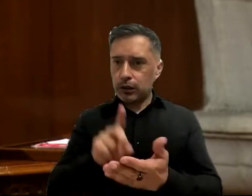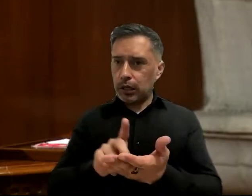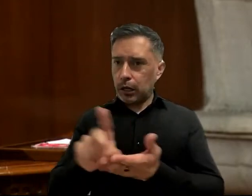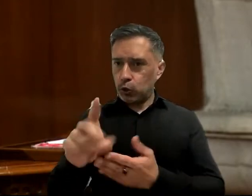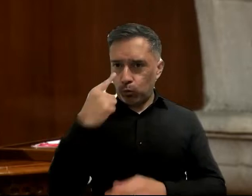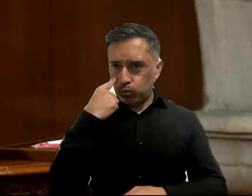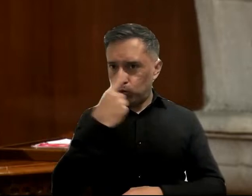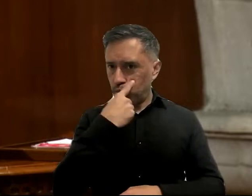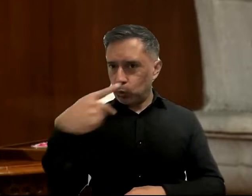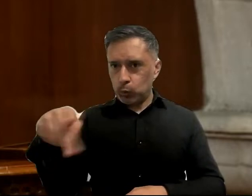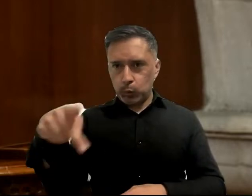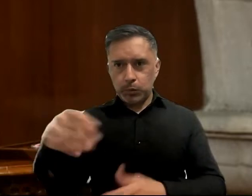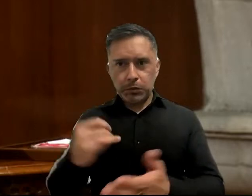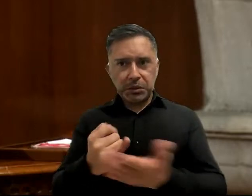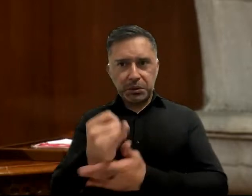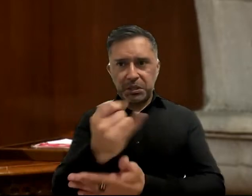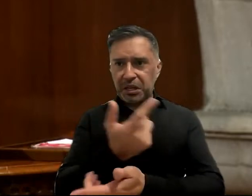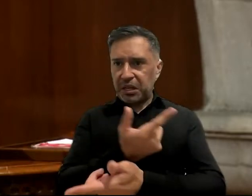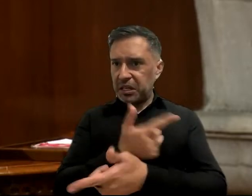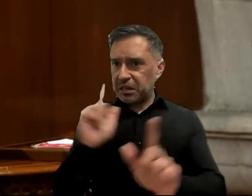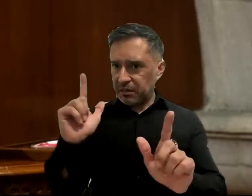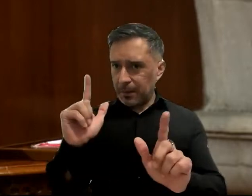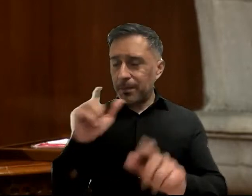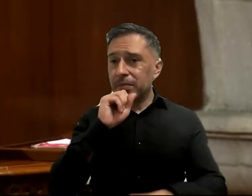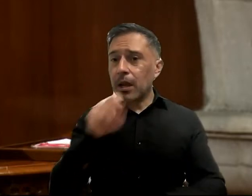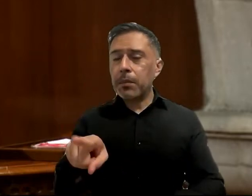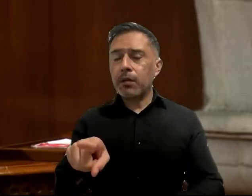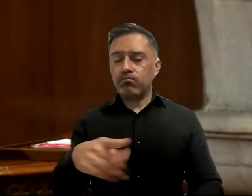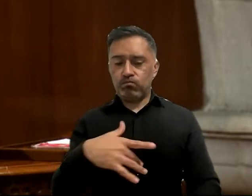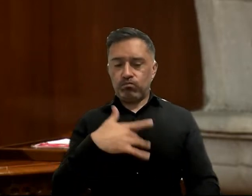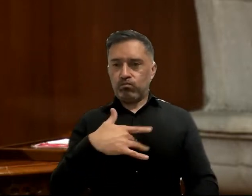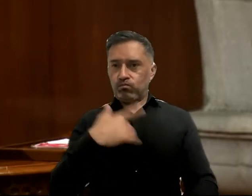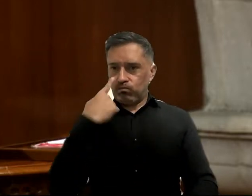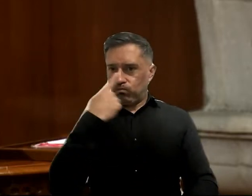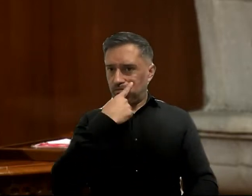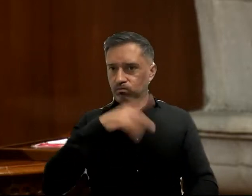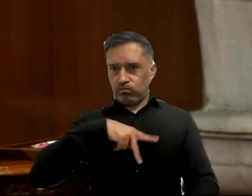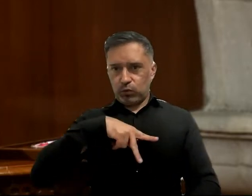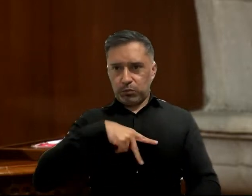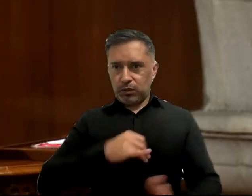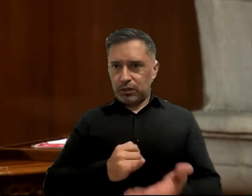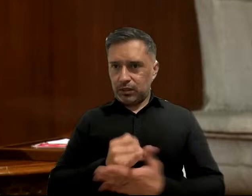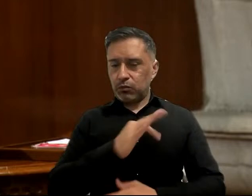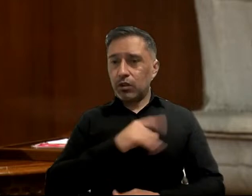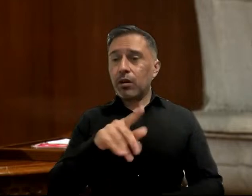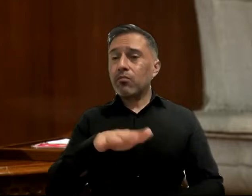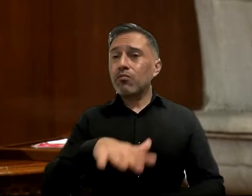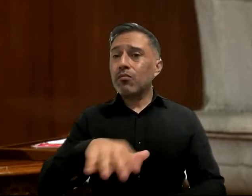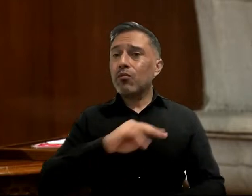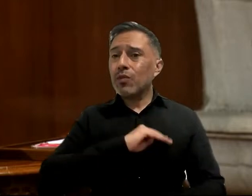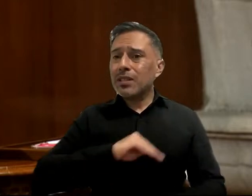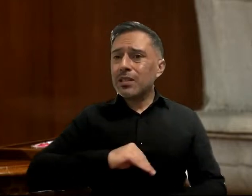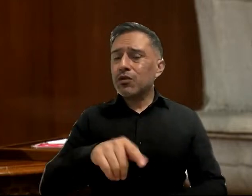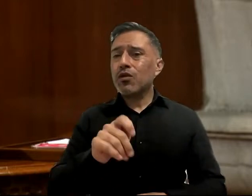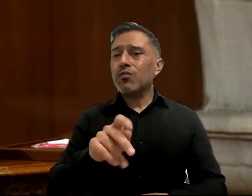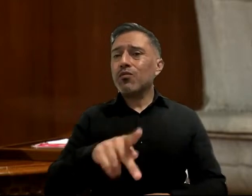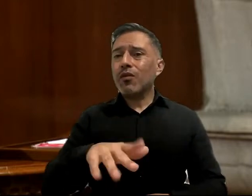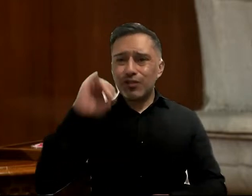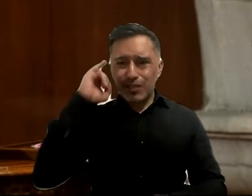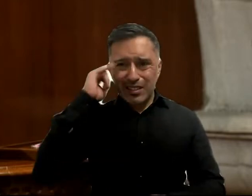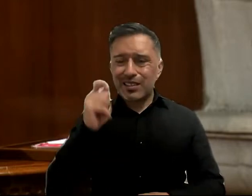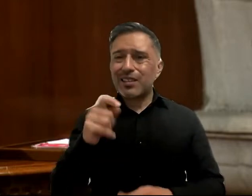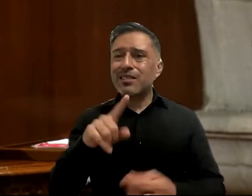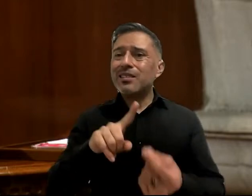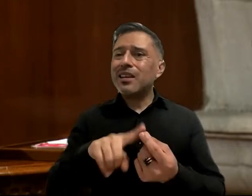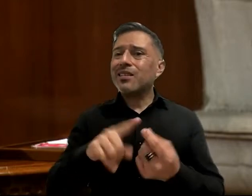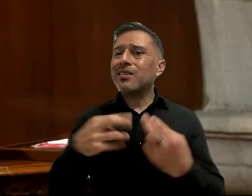determinación y, en consecuencia, a la autonomía para elegir en los municipios con población indígena representante